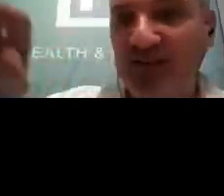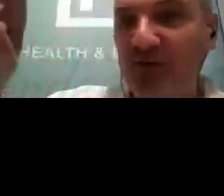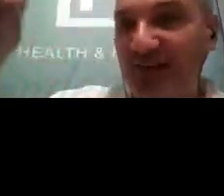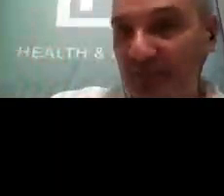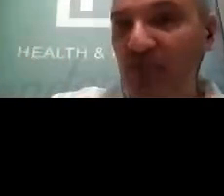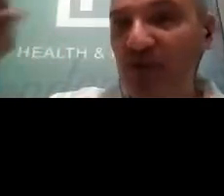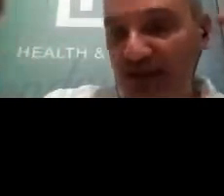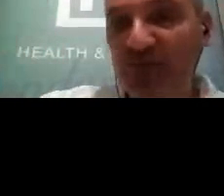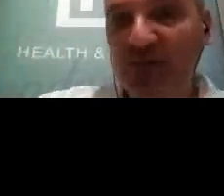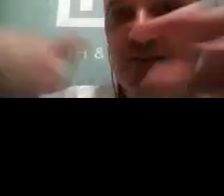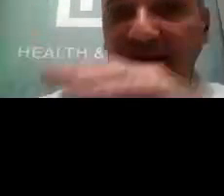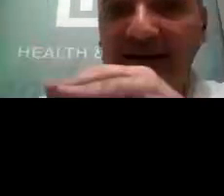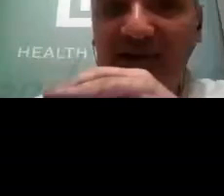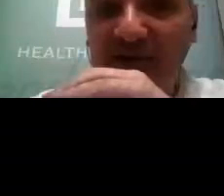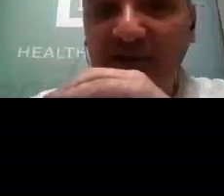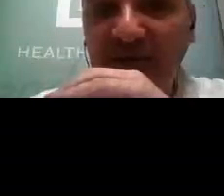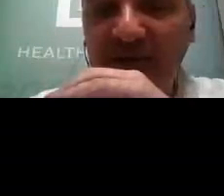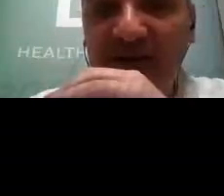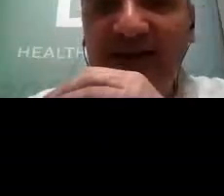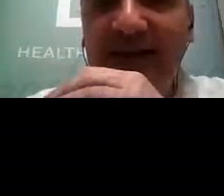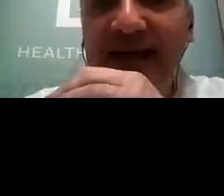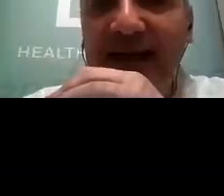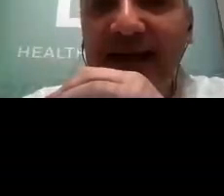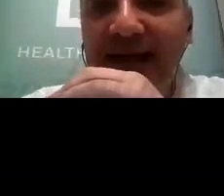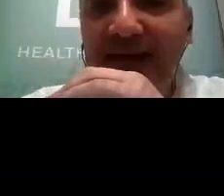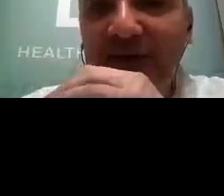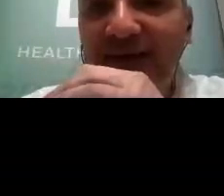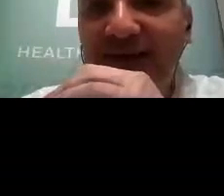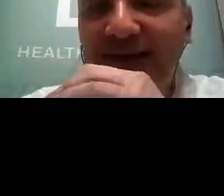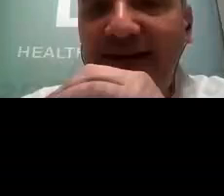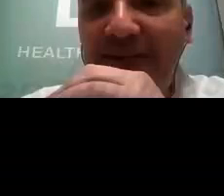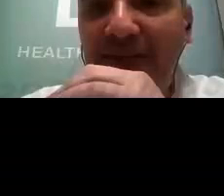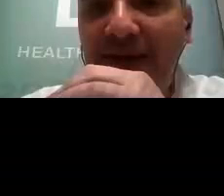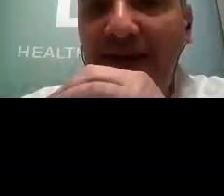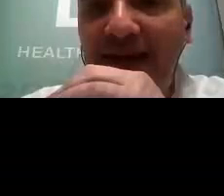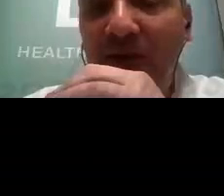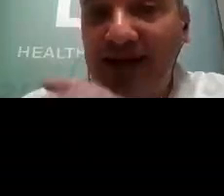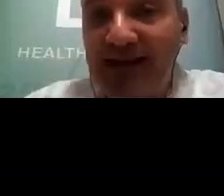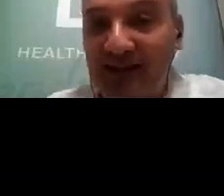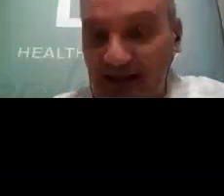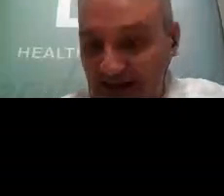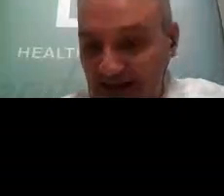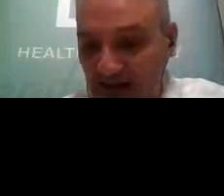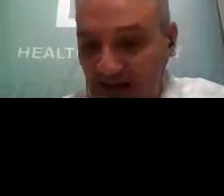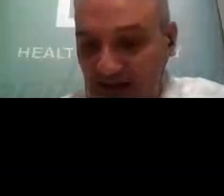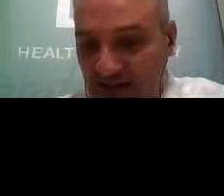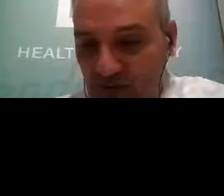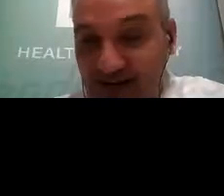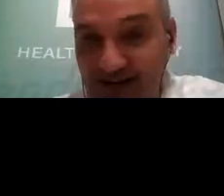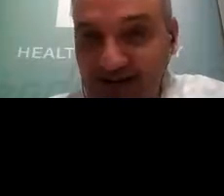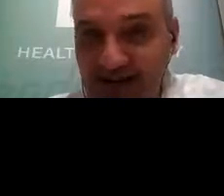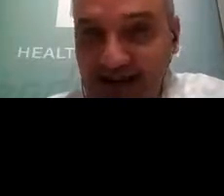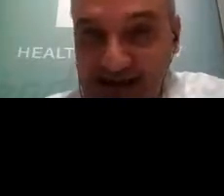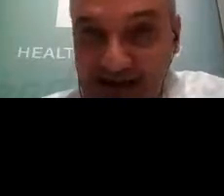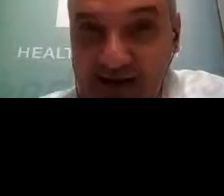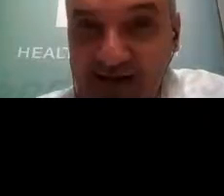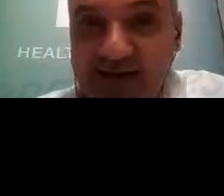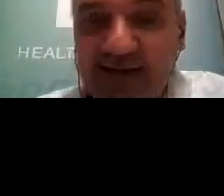podemos atribuir 100% las mismas funciones. Entonces, en cualquier